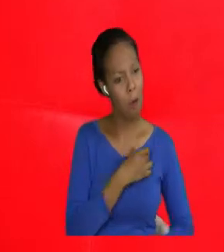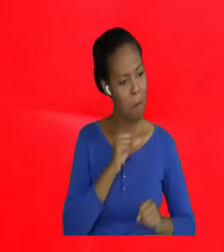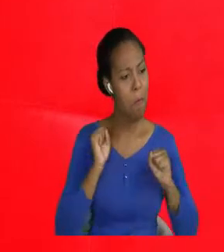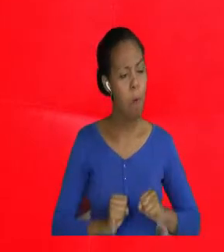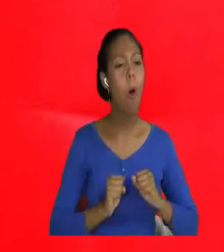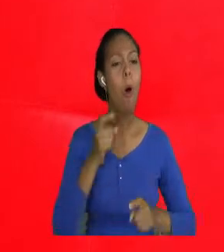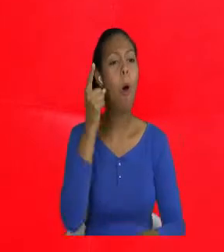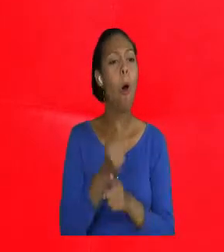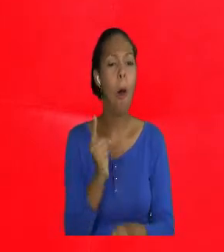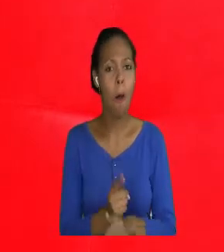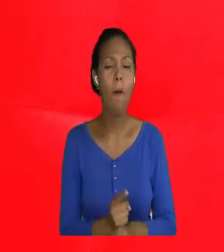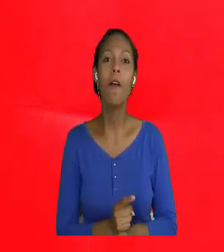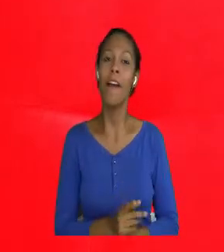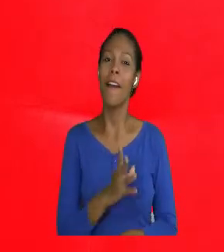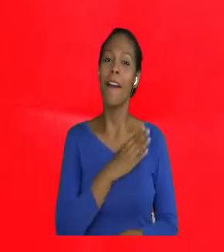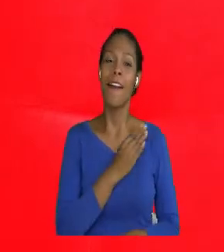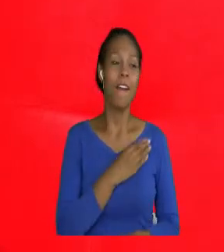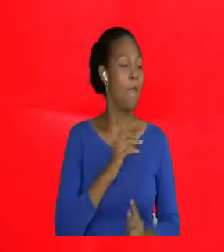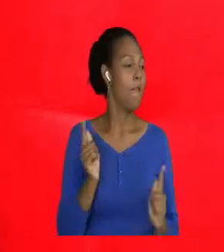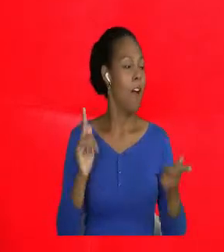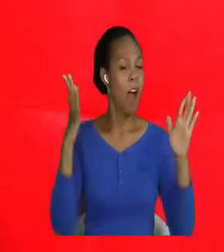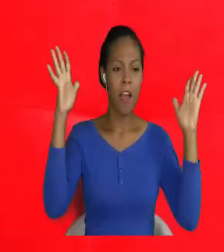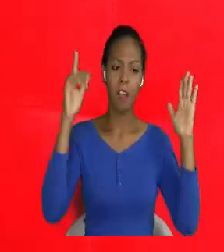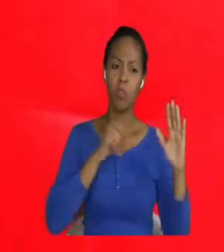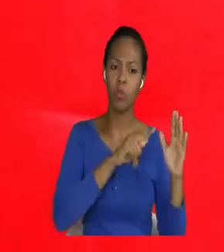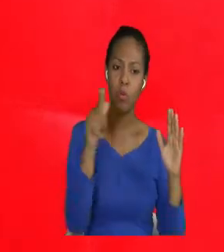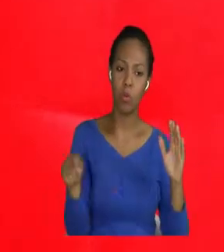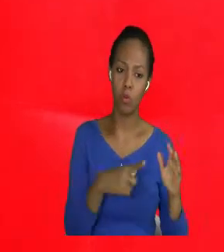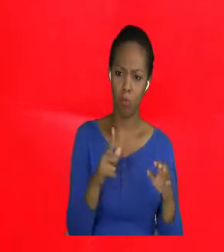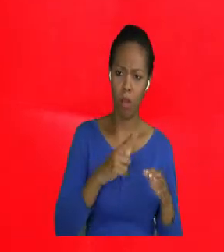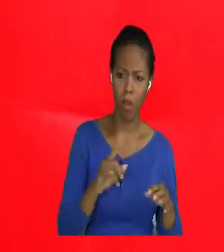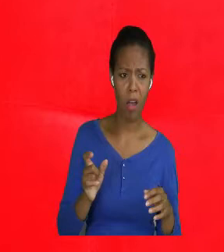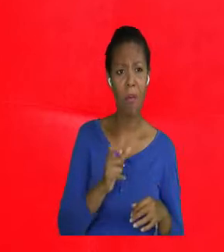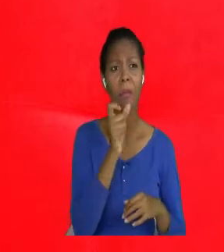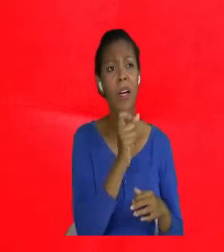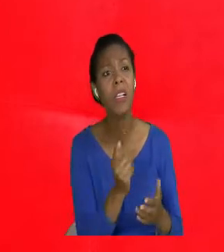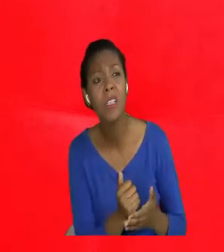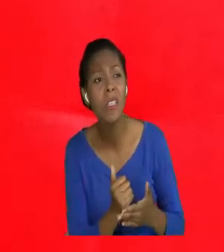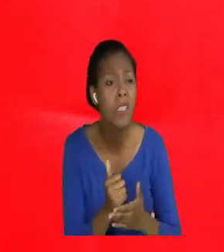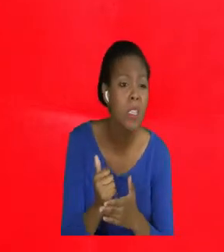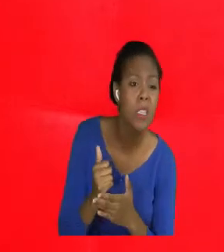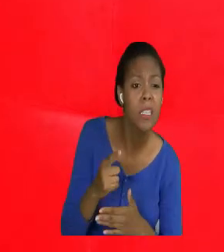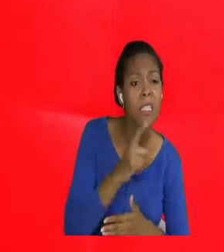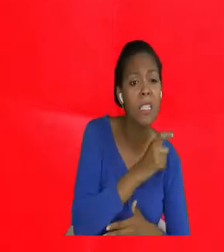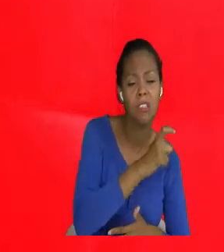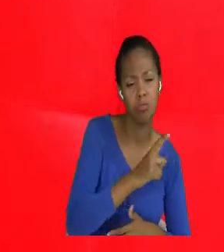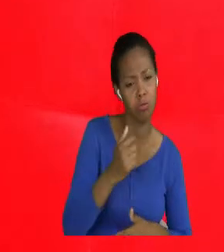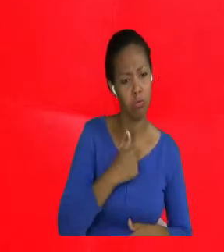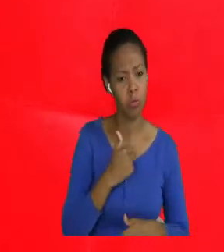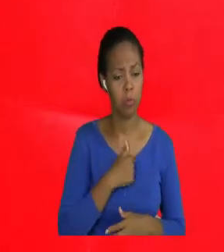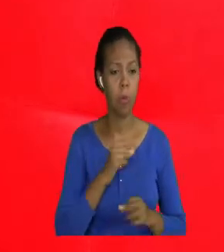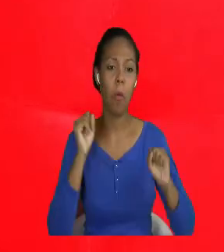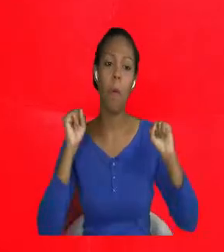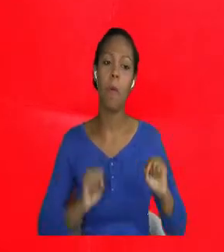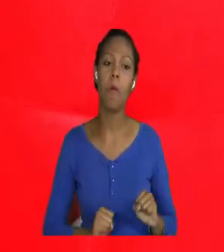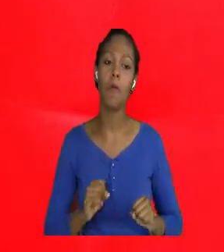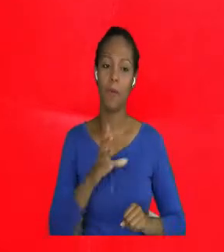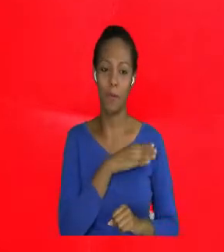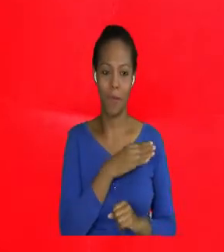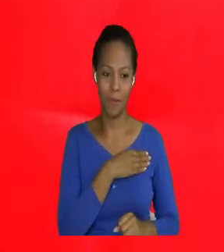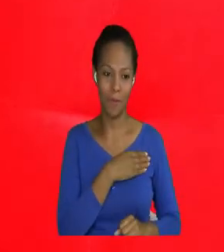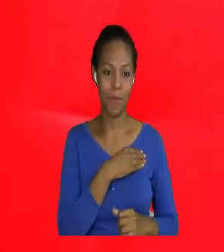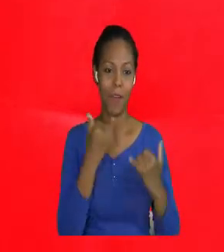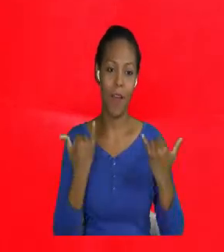que pueden realizar su festival sin necesidad de intermediarios, sin necesidad de operadores. Lo han hecho muy bien, estamos muy contentos y